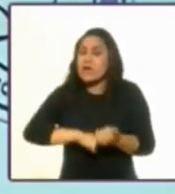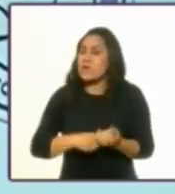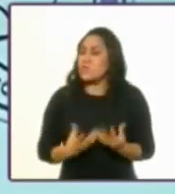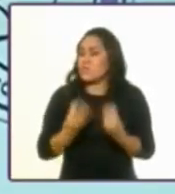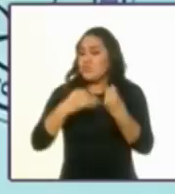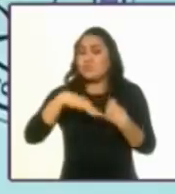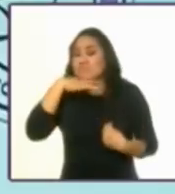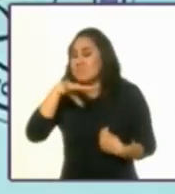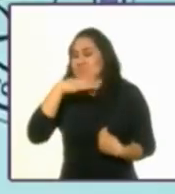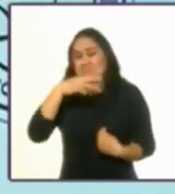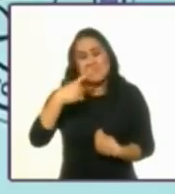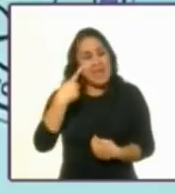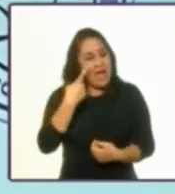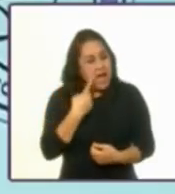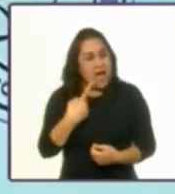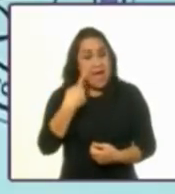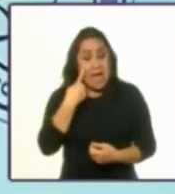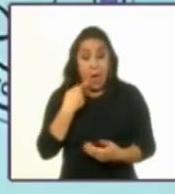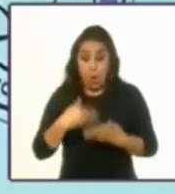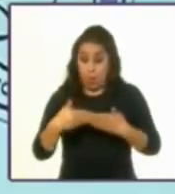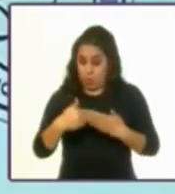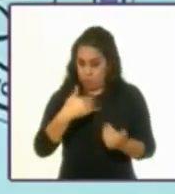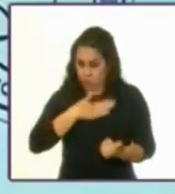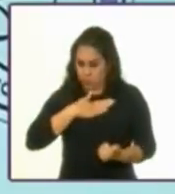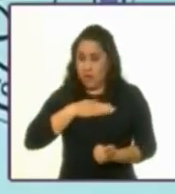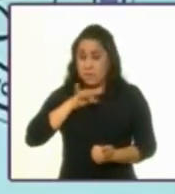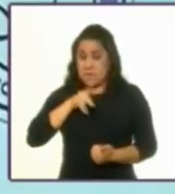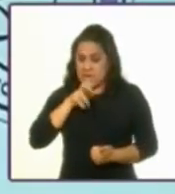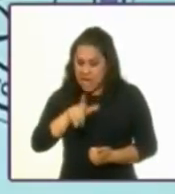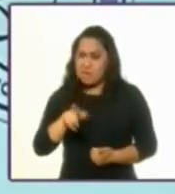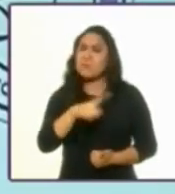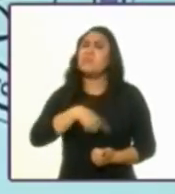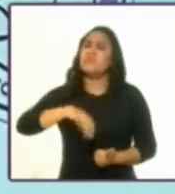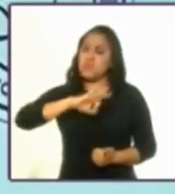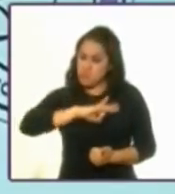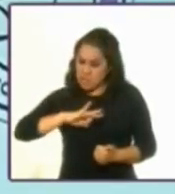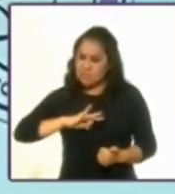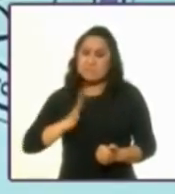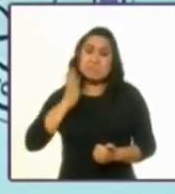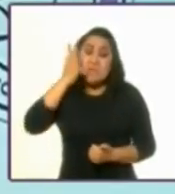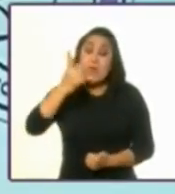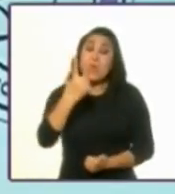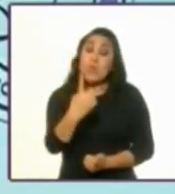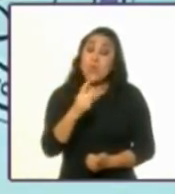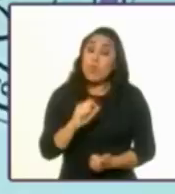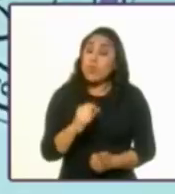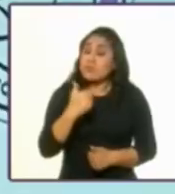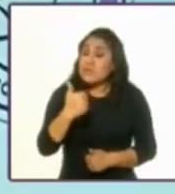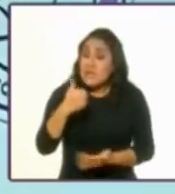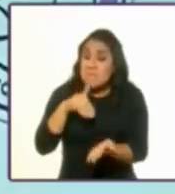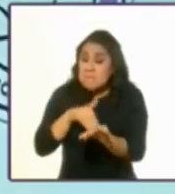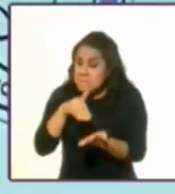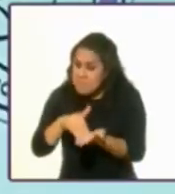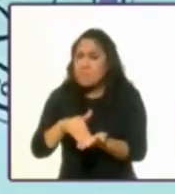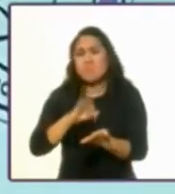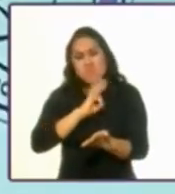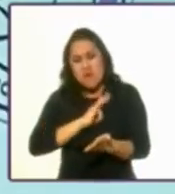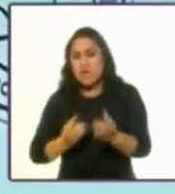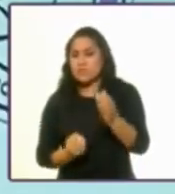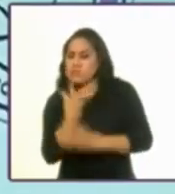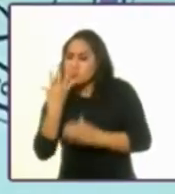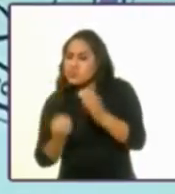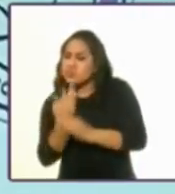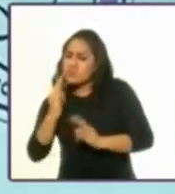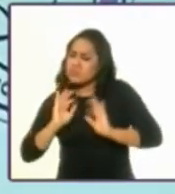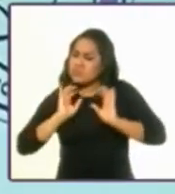sello con mikel arriola vamos a lograr 1.6 millones de nuevos empleos